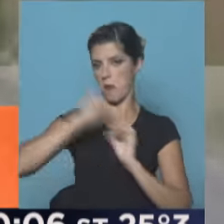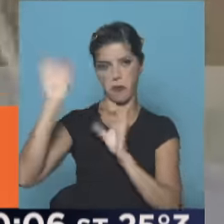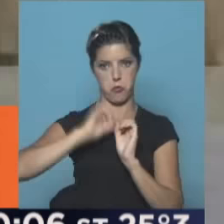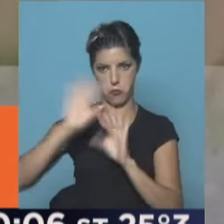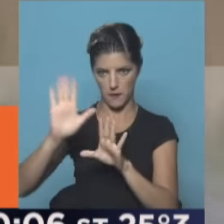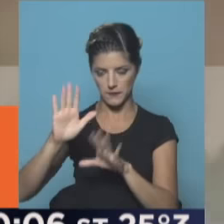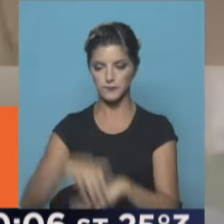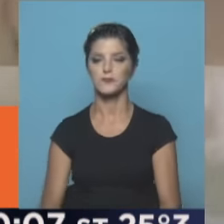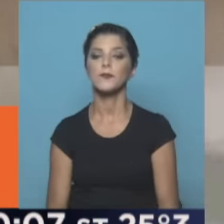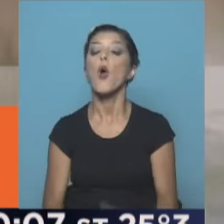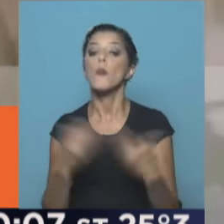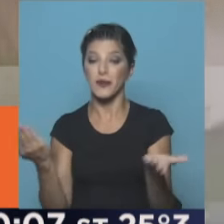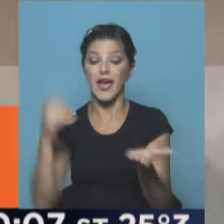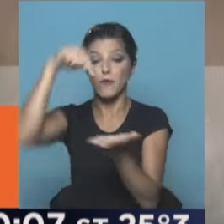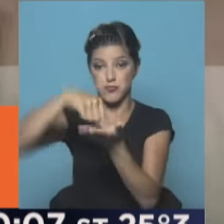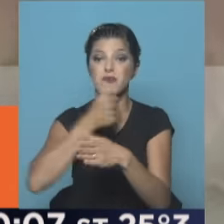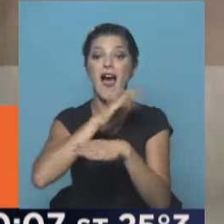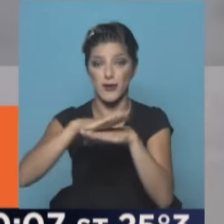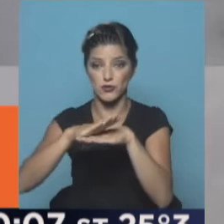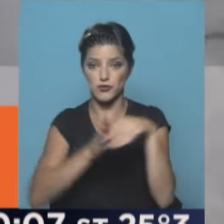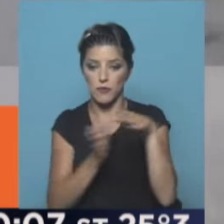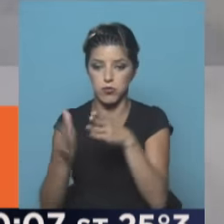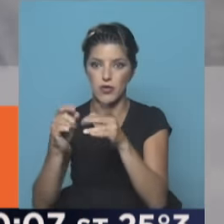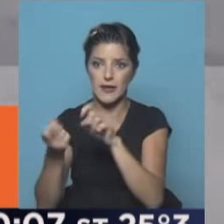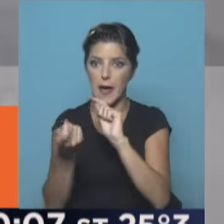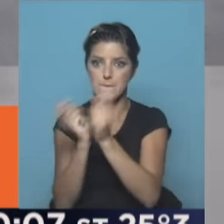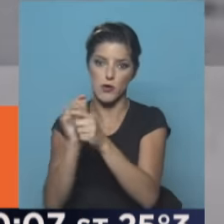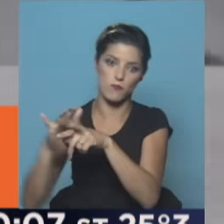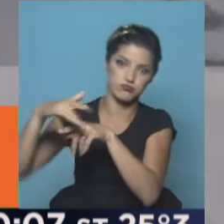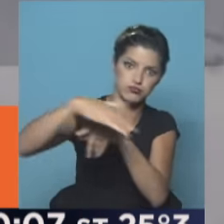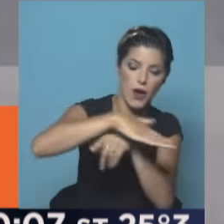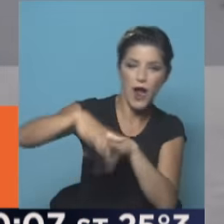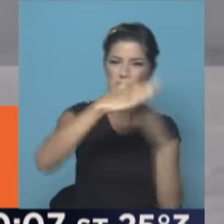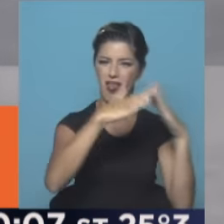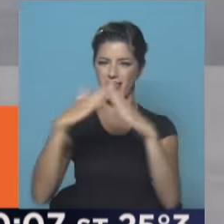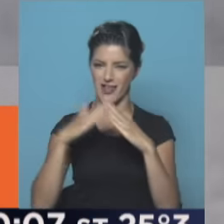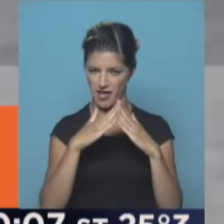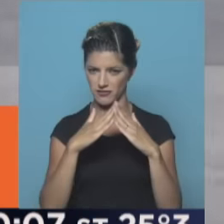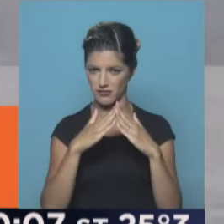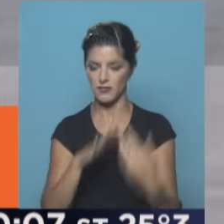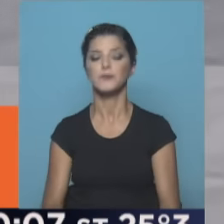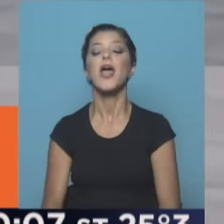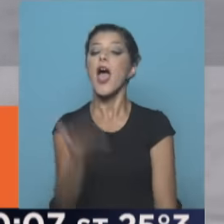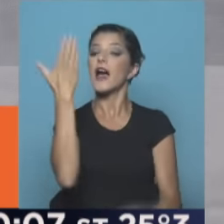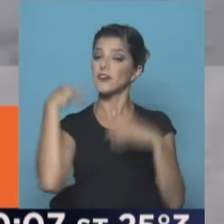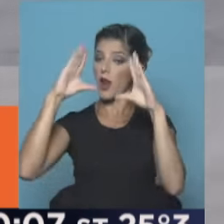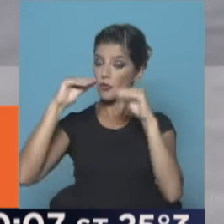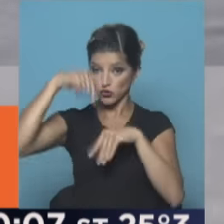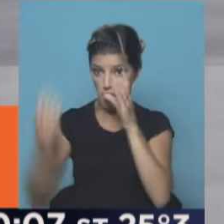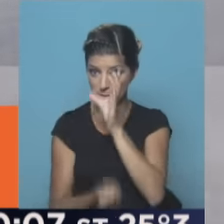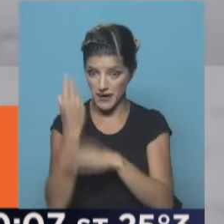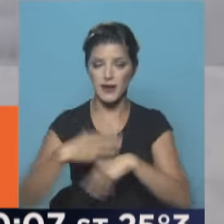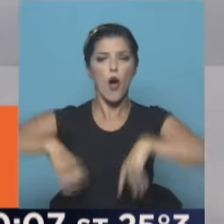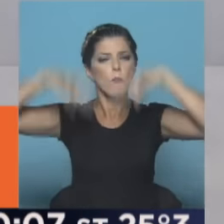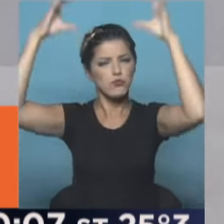que el arroyo del medio se desvió en su curso natural e ingresó al pueblo. Las lluvias cayeron durante la noche y esta mañana en las zonas